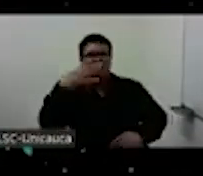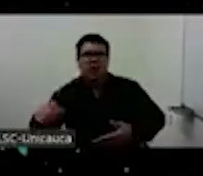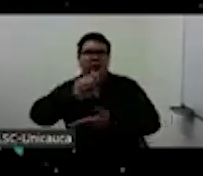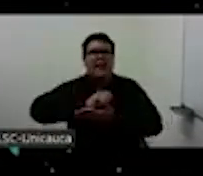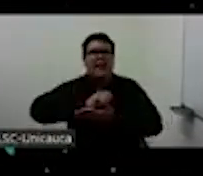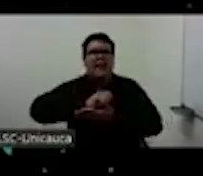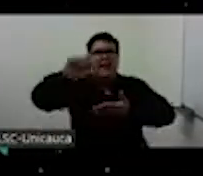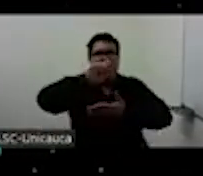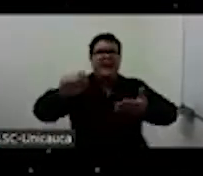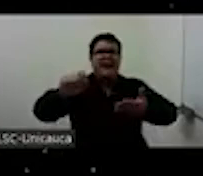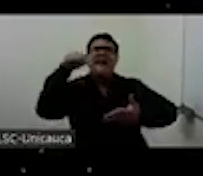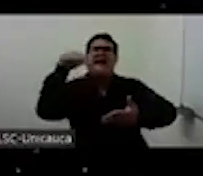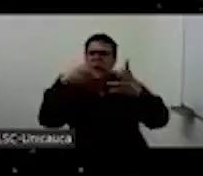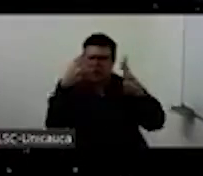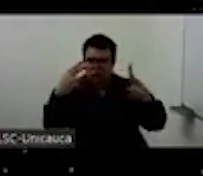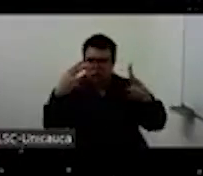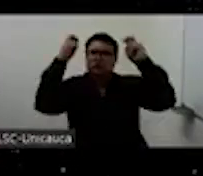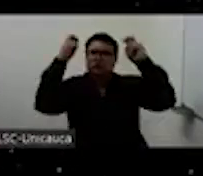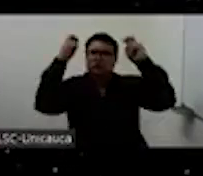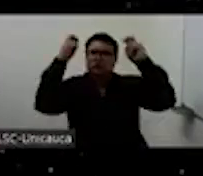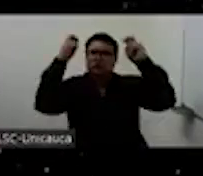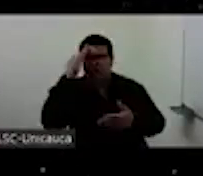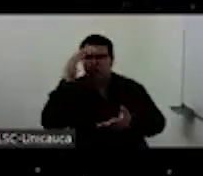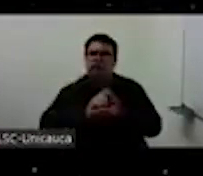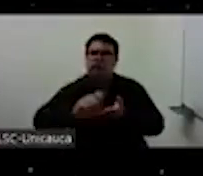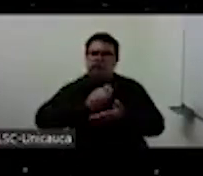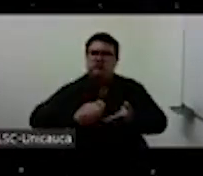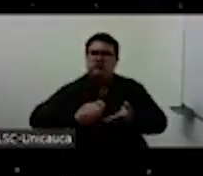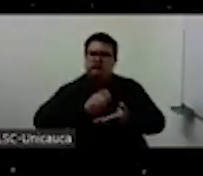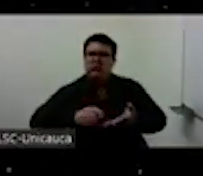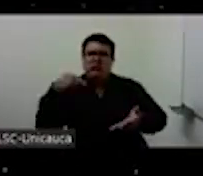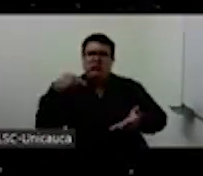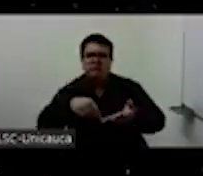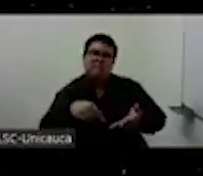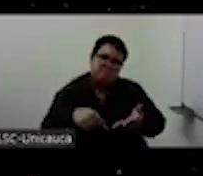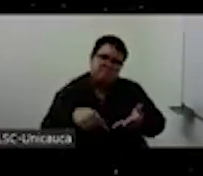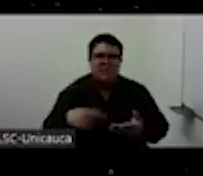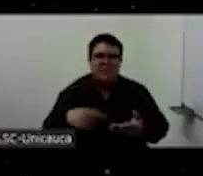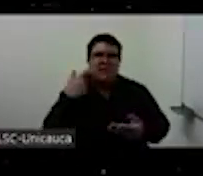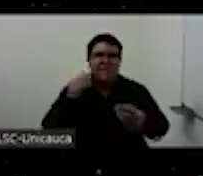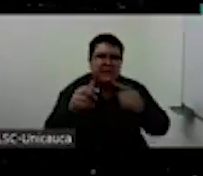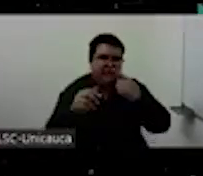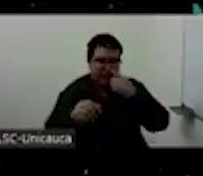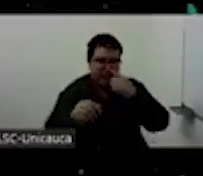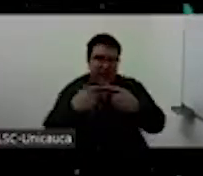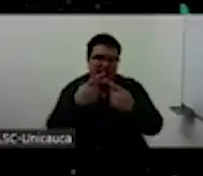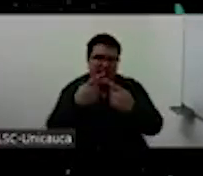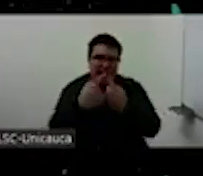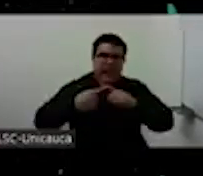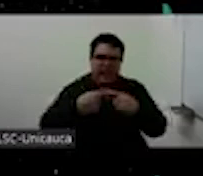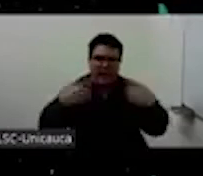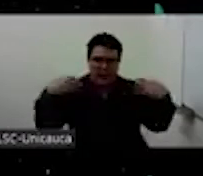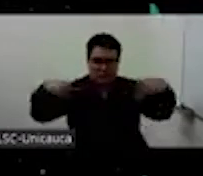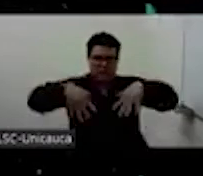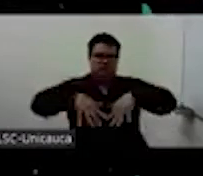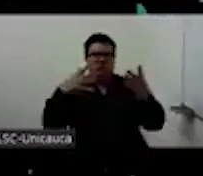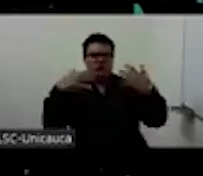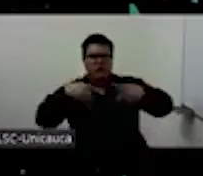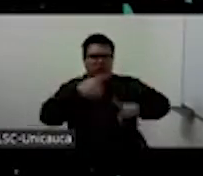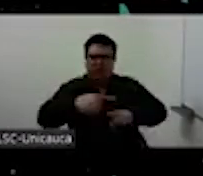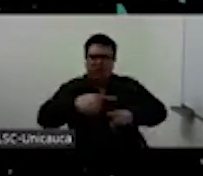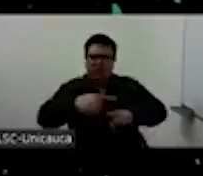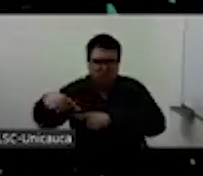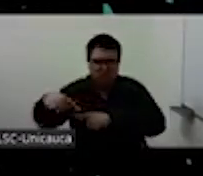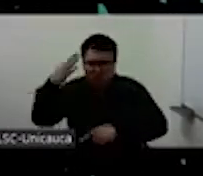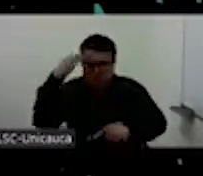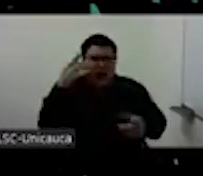de los saberes en la historia de los tejidos, como el caso de la jigra, el chumbe, la ruana, y en los tallados de piedras